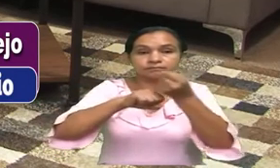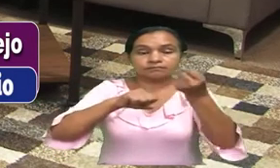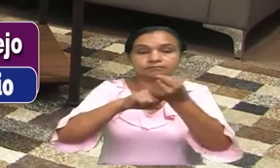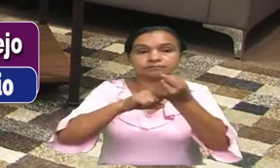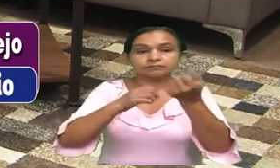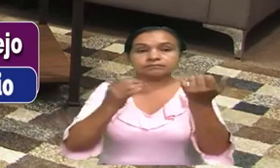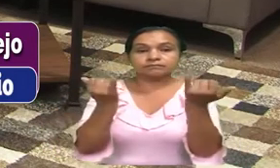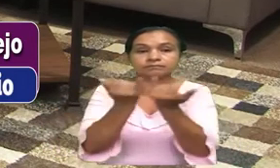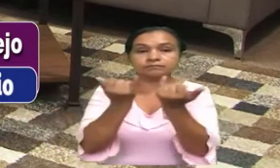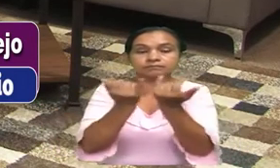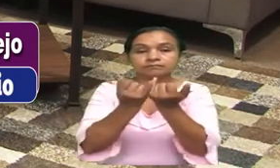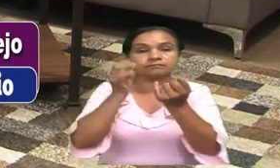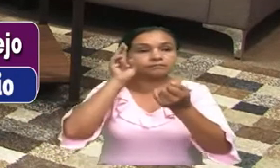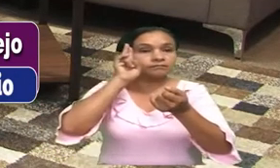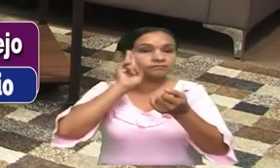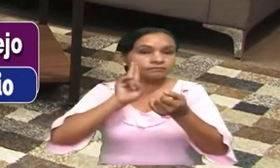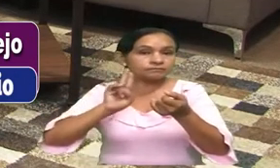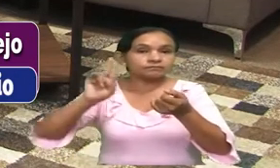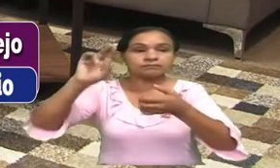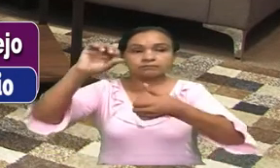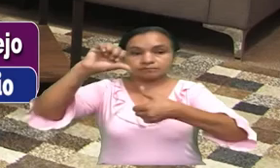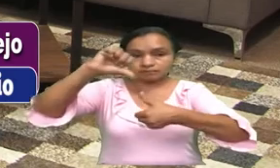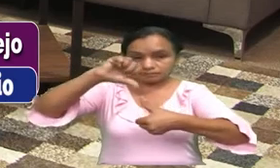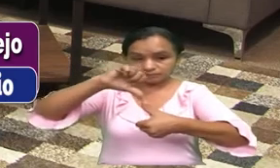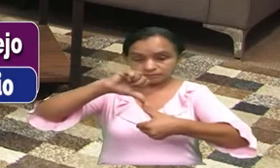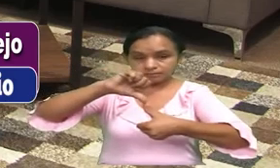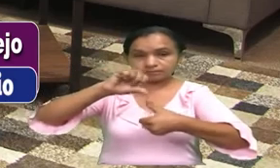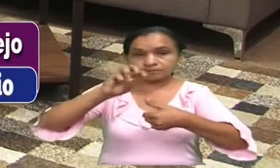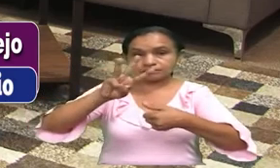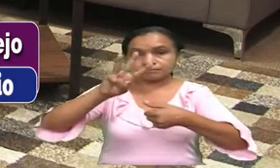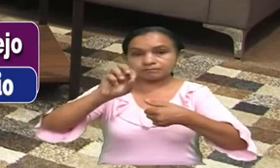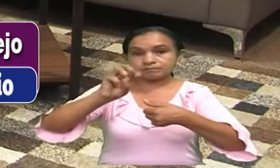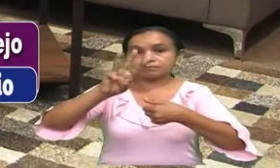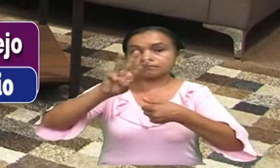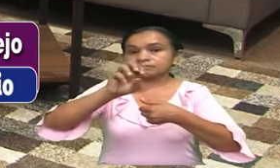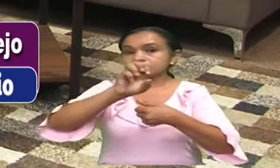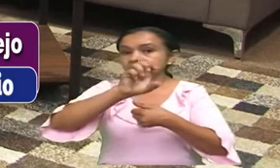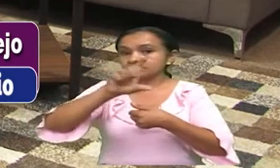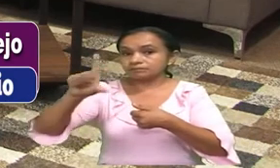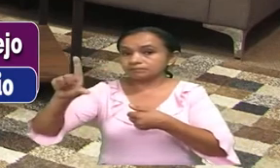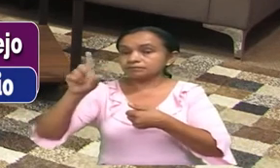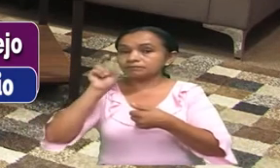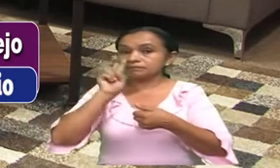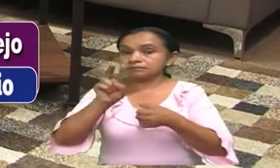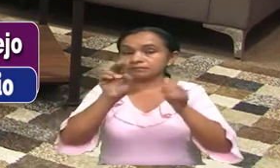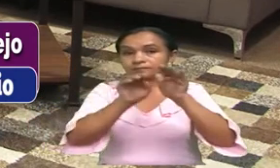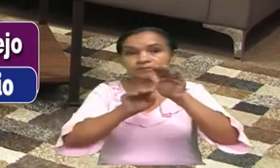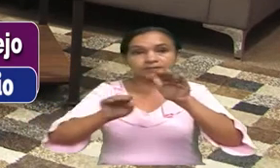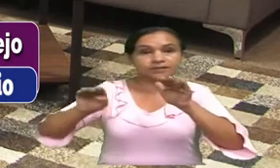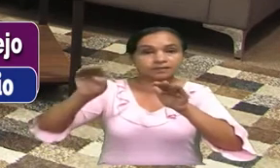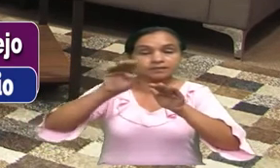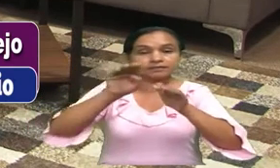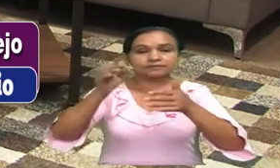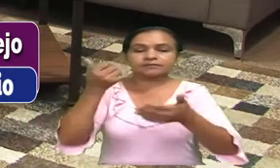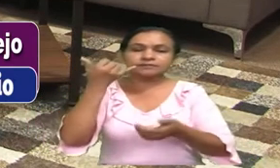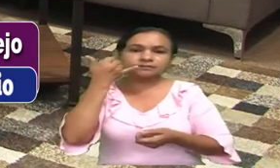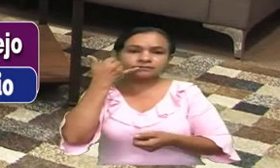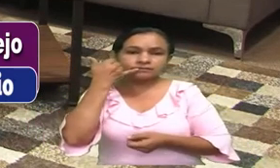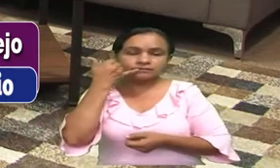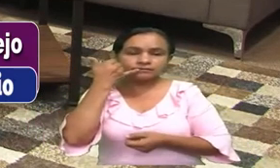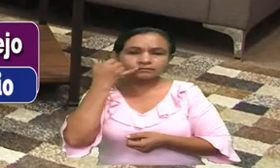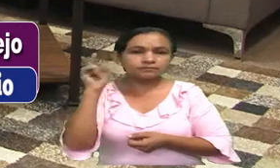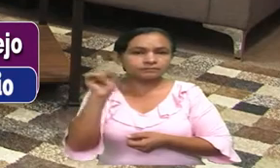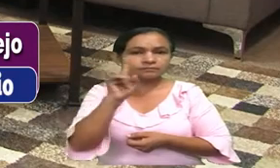entre las universidades centroamericanas y Huawei, pero viendo Huawei más que celulares, ¿verdad? Sino que